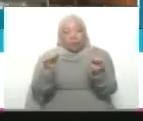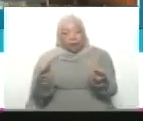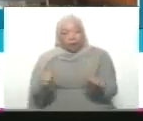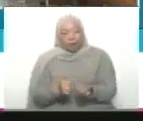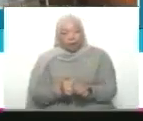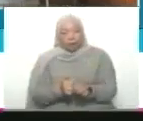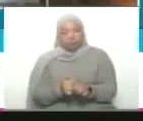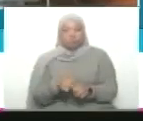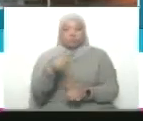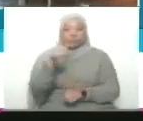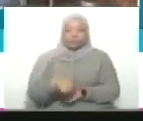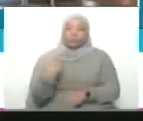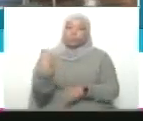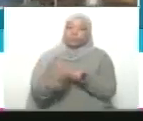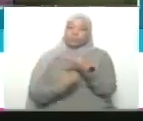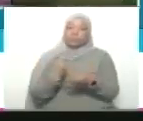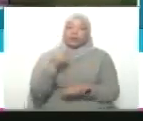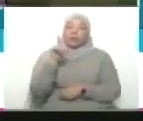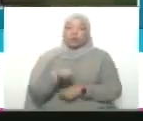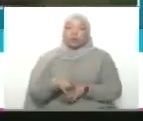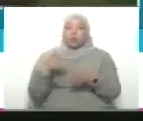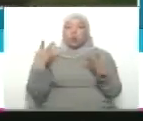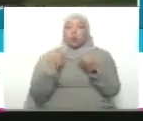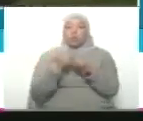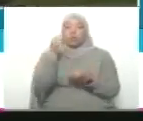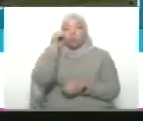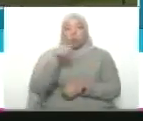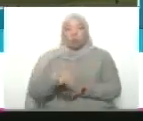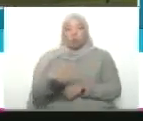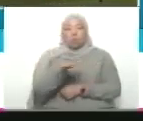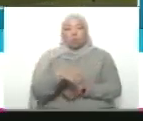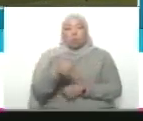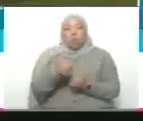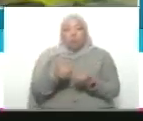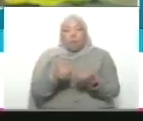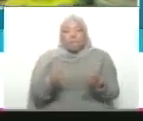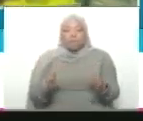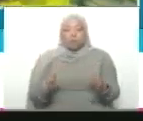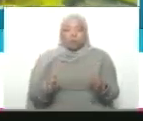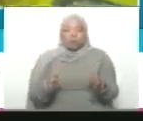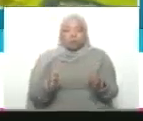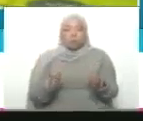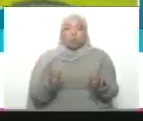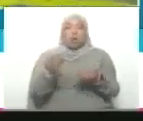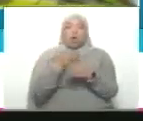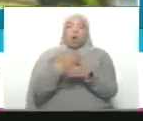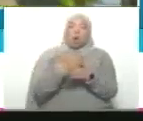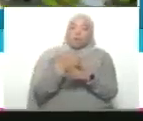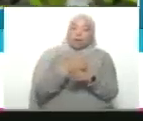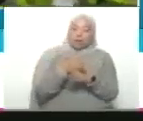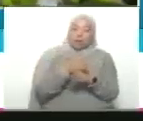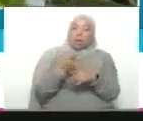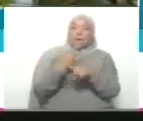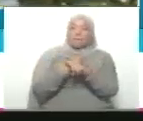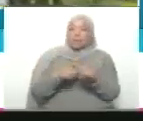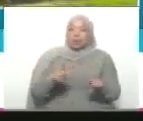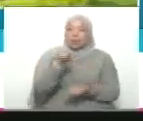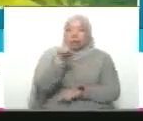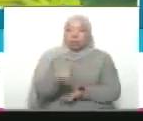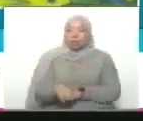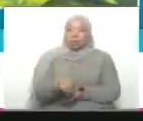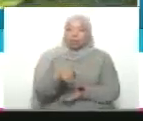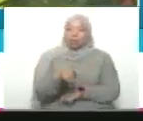sino que han venido aquí a realizarlas también junto a nuestro pueblo, en sus espacios públicos. Vienen entonces a compartir su arte, pero también